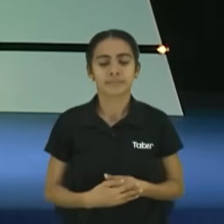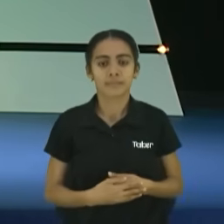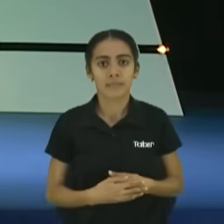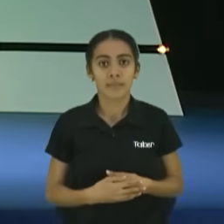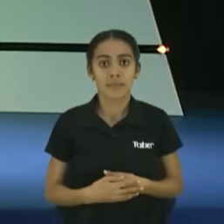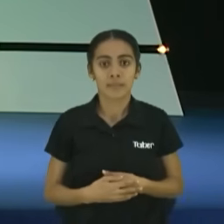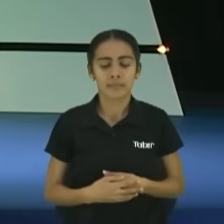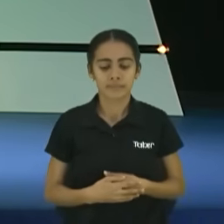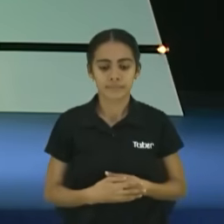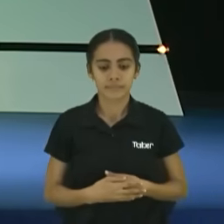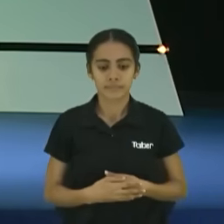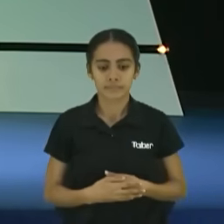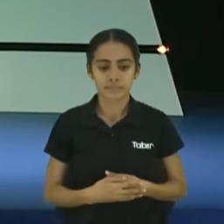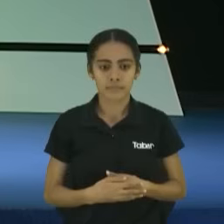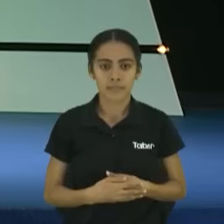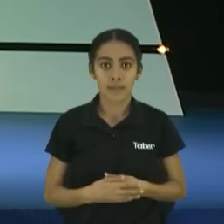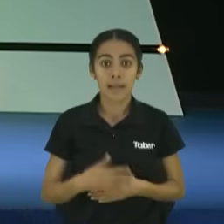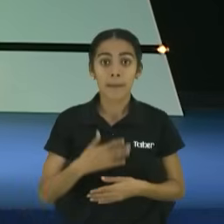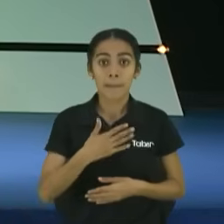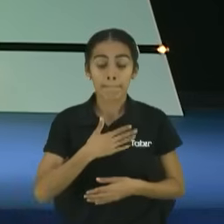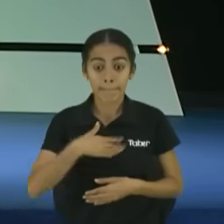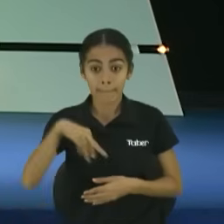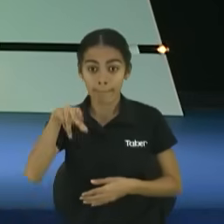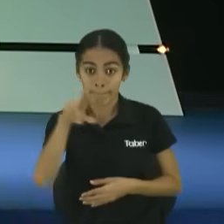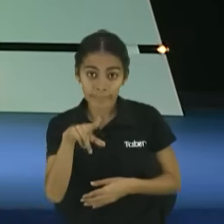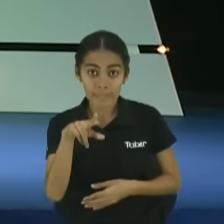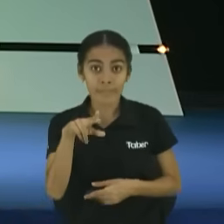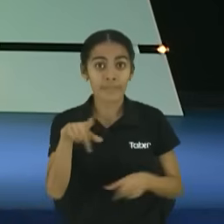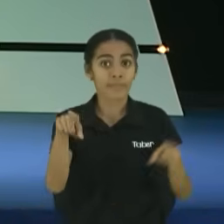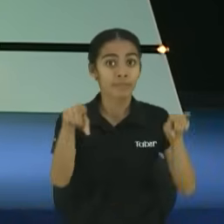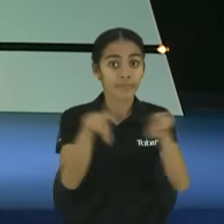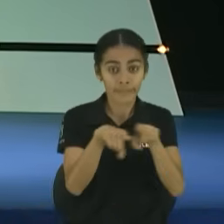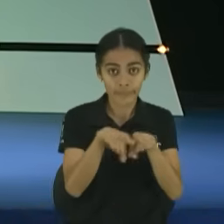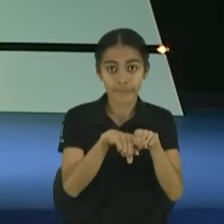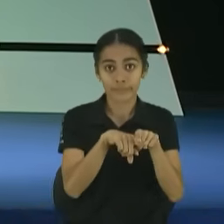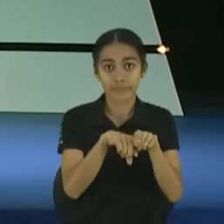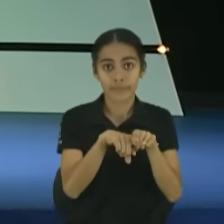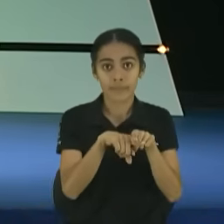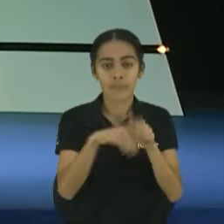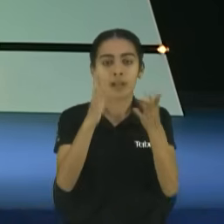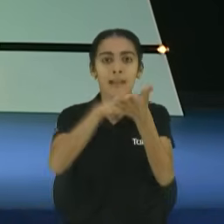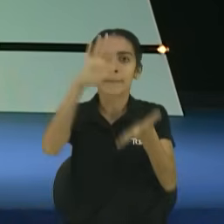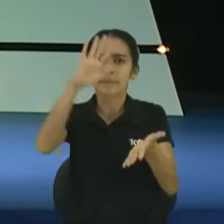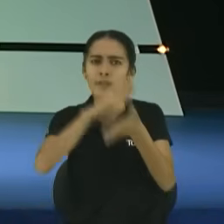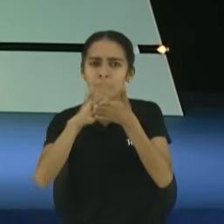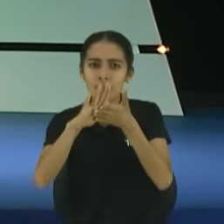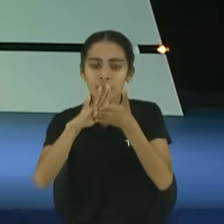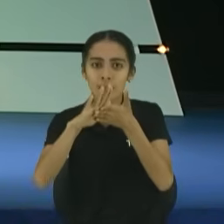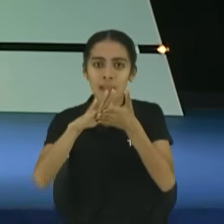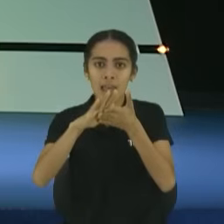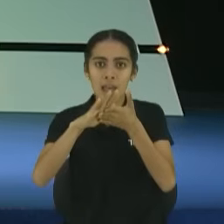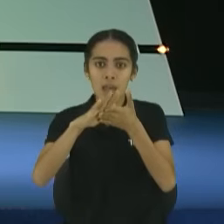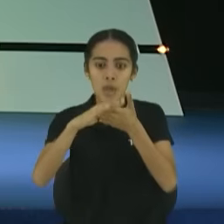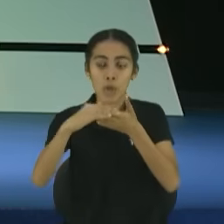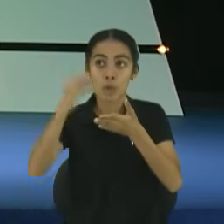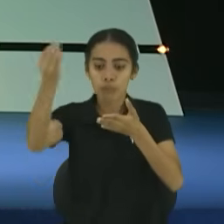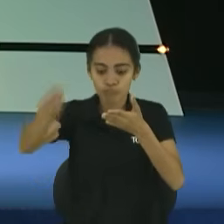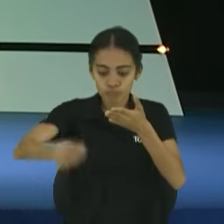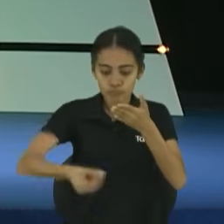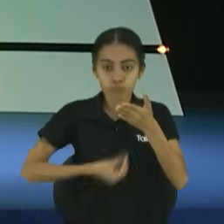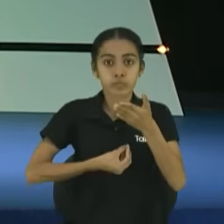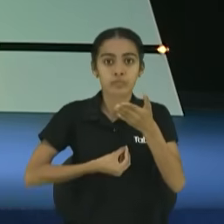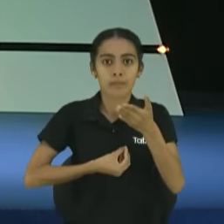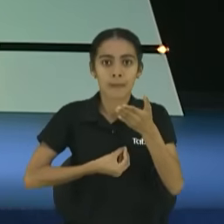llegar? Mis amigos y hermanos, el Espíritu Santo acciona sobre